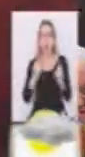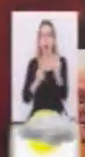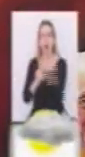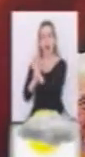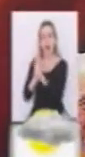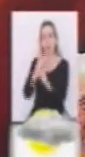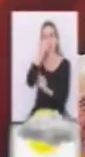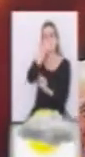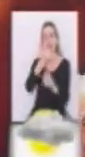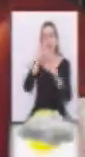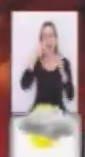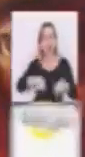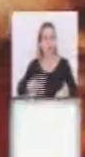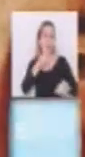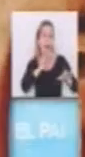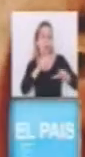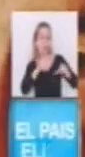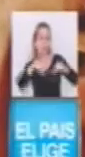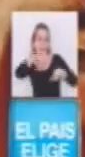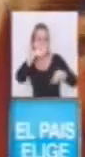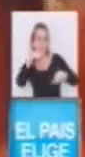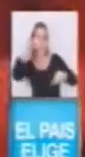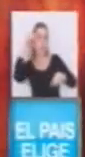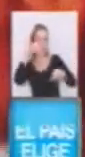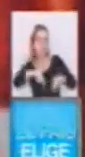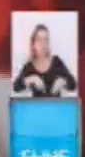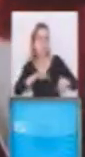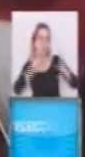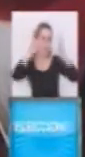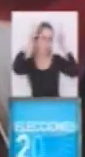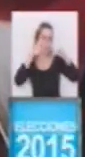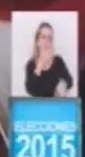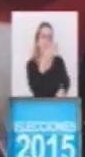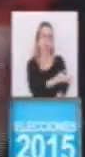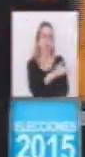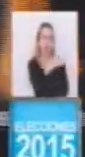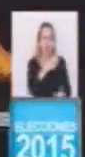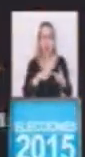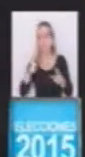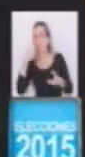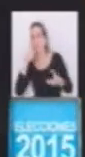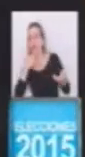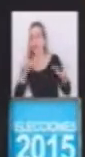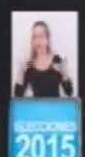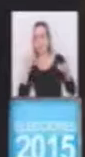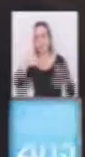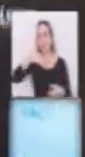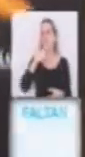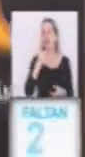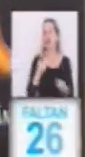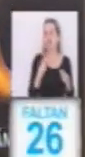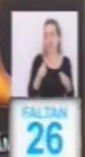mostrar dónde, cuál es la camisetita que se pone cada uno en realidad. ¿Sí? Una dividido